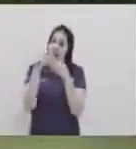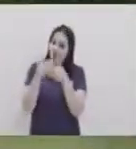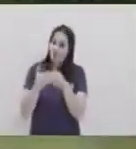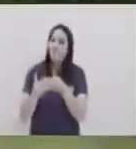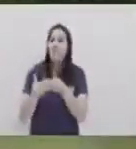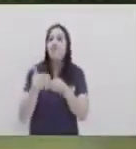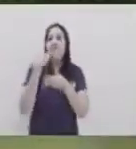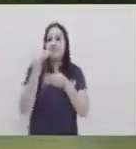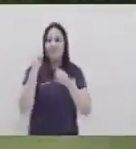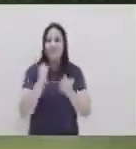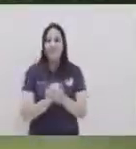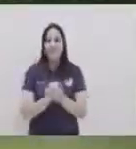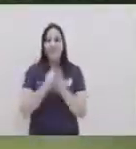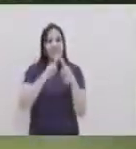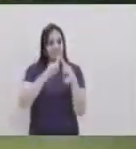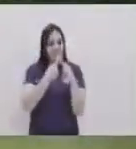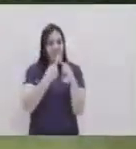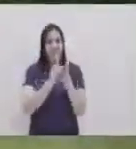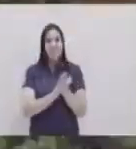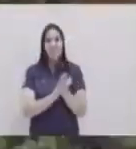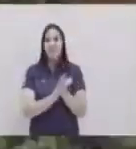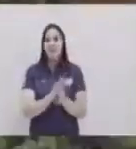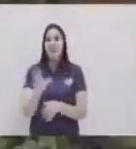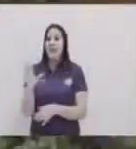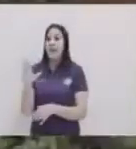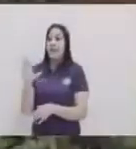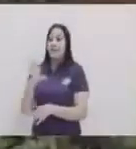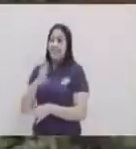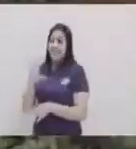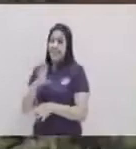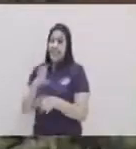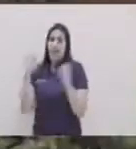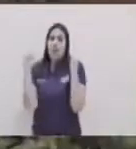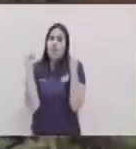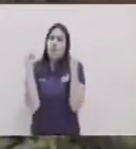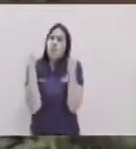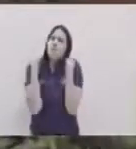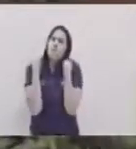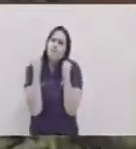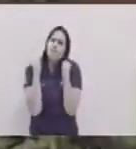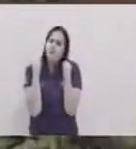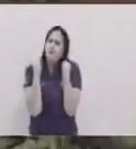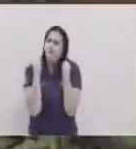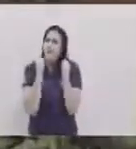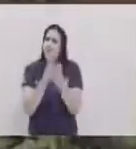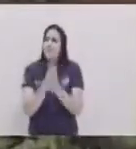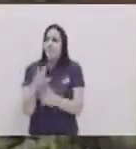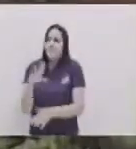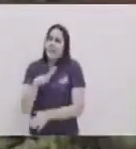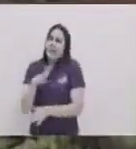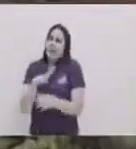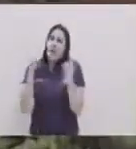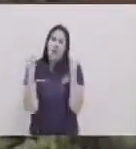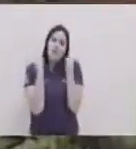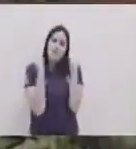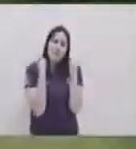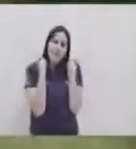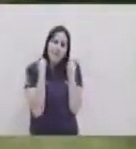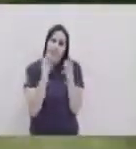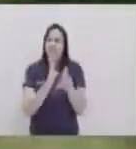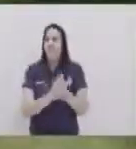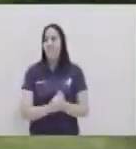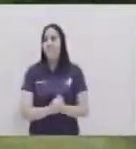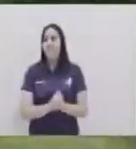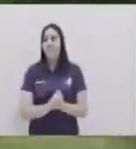de corrida. Empezamos. Tengo frío. Tengo, es acá, tengo